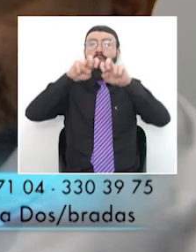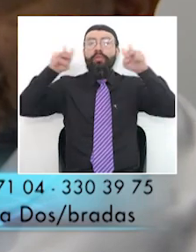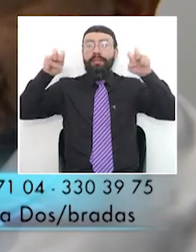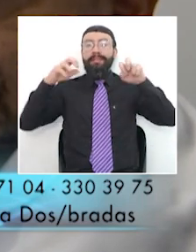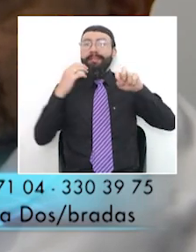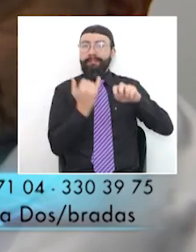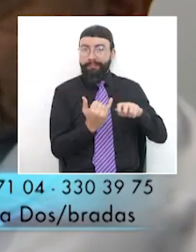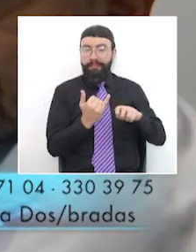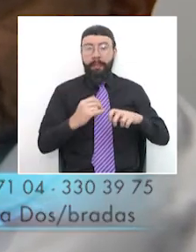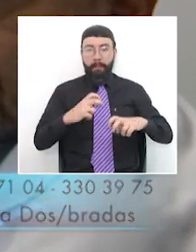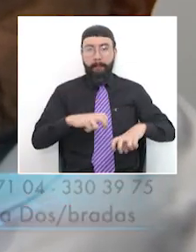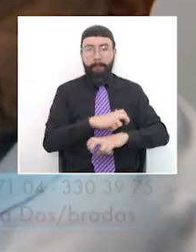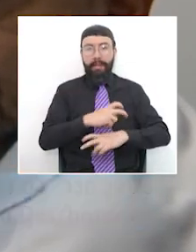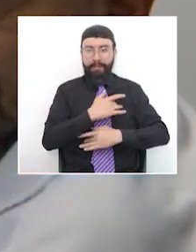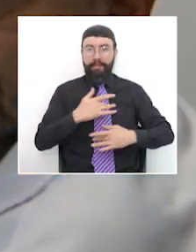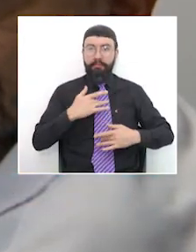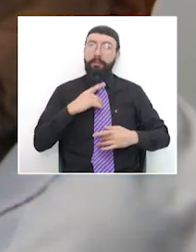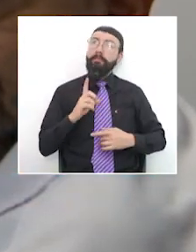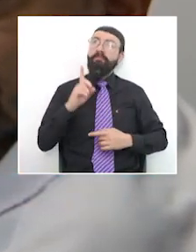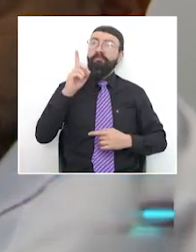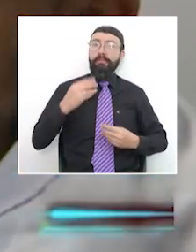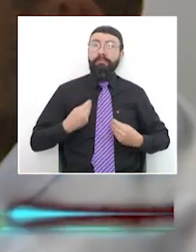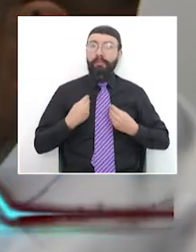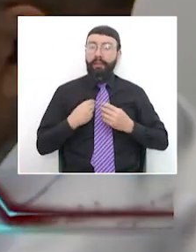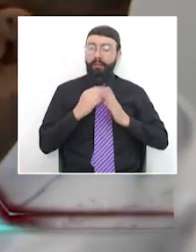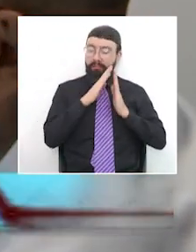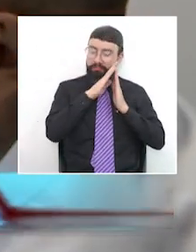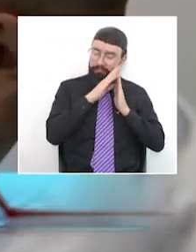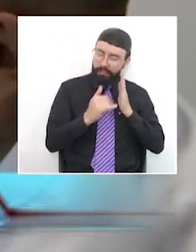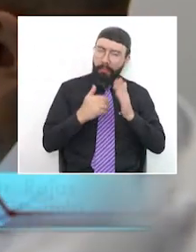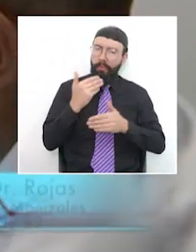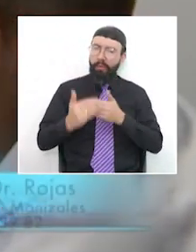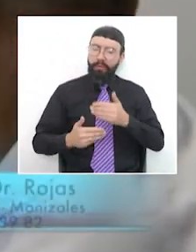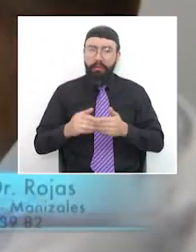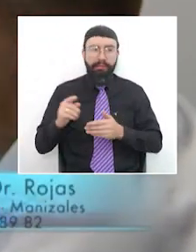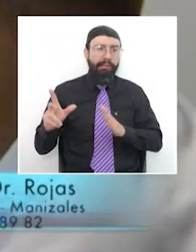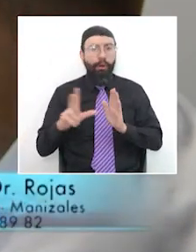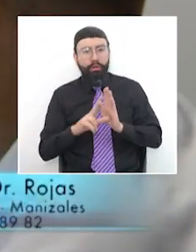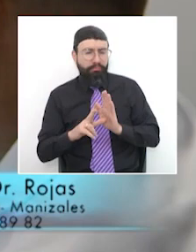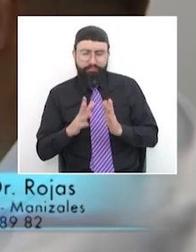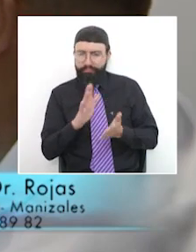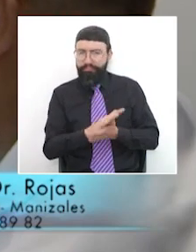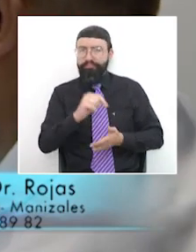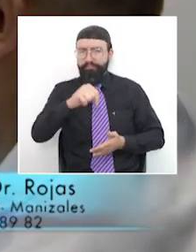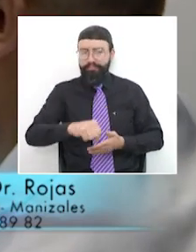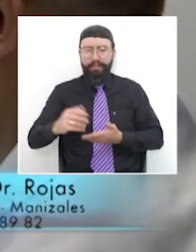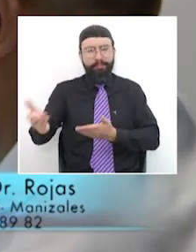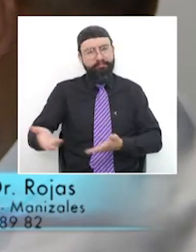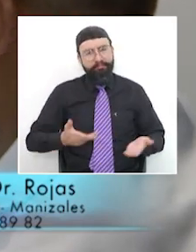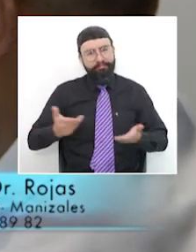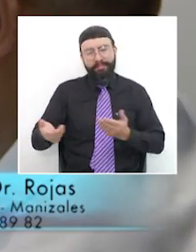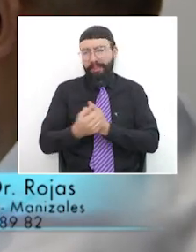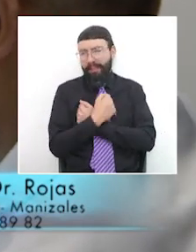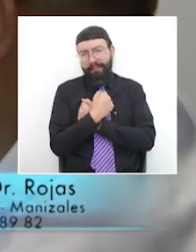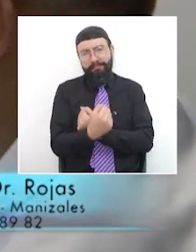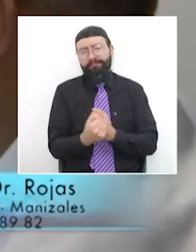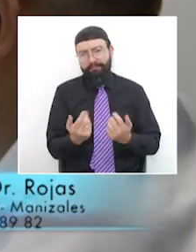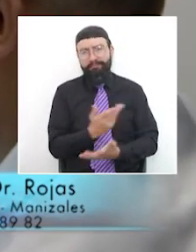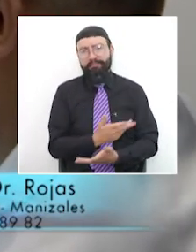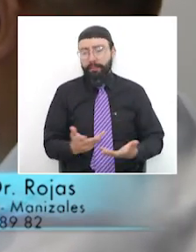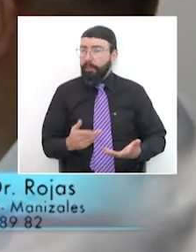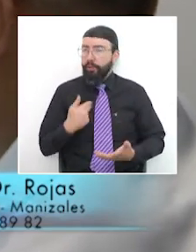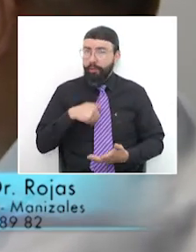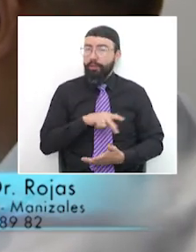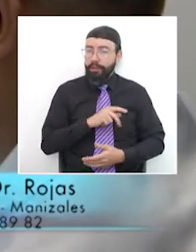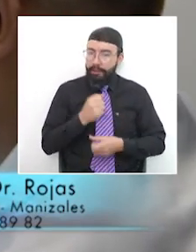Salud, facilitándole a los pacientes estos procesos de movilidad y poderlos atender con cariño y con amor, que es lo que tratamos